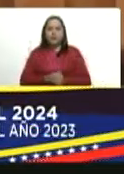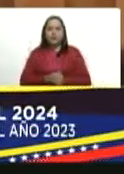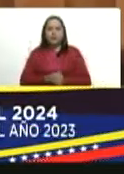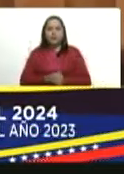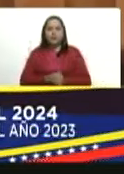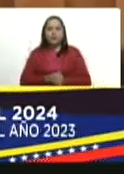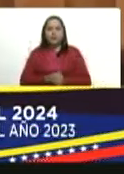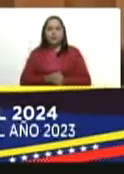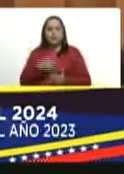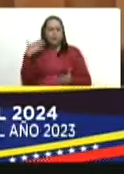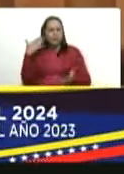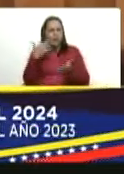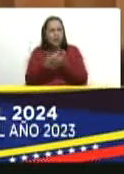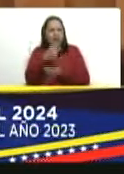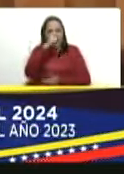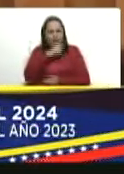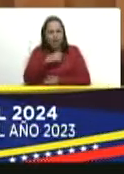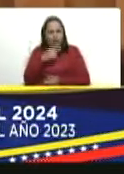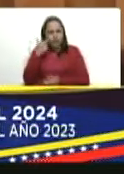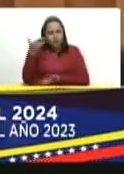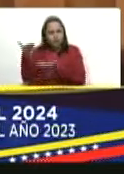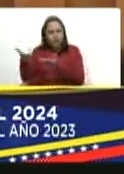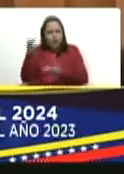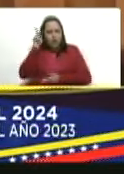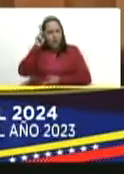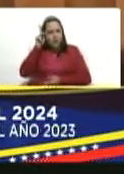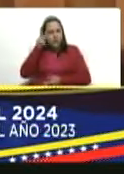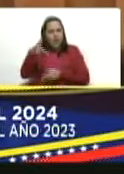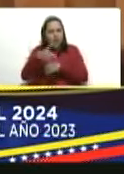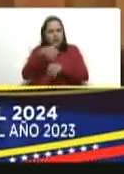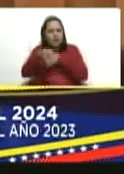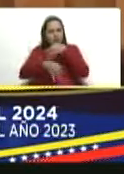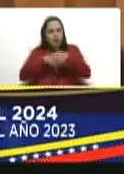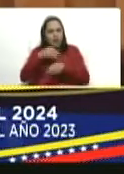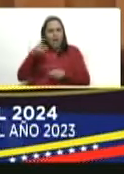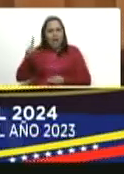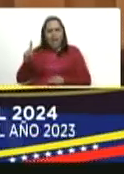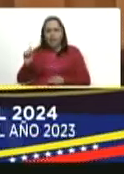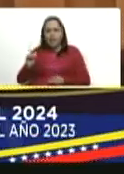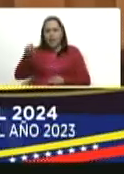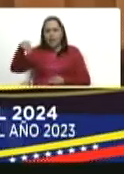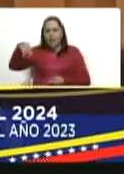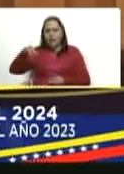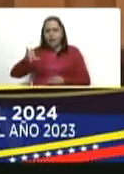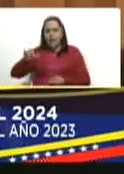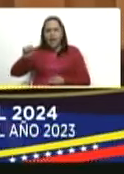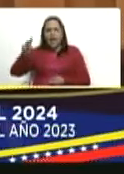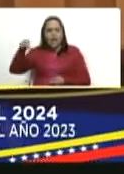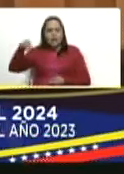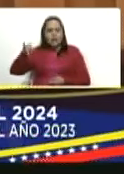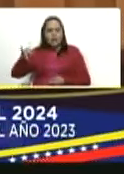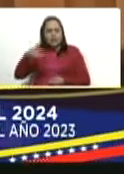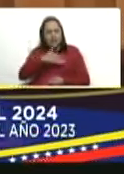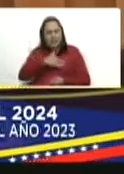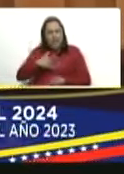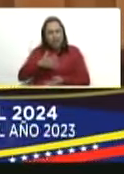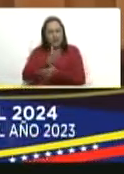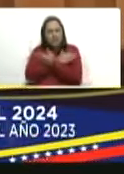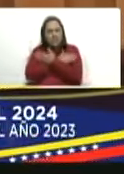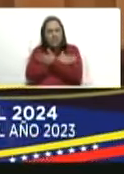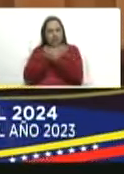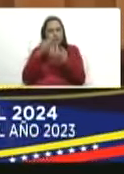En estos años, como dijo el profesor Damiani, yo quiero felicitar de manera muy